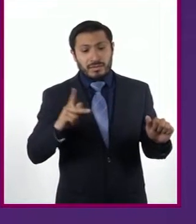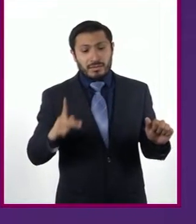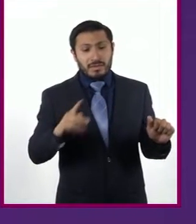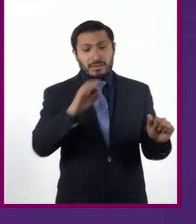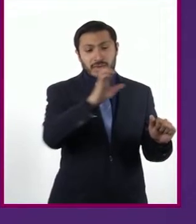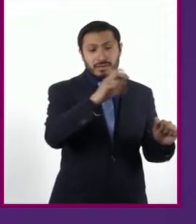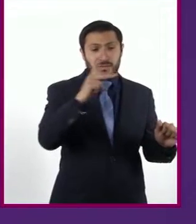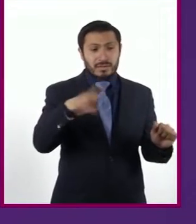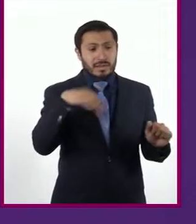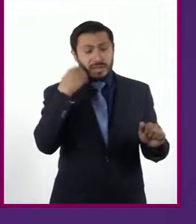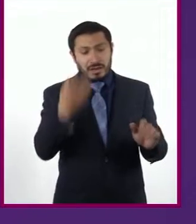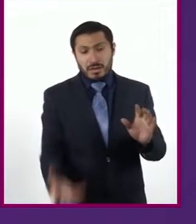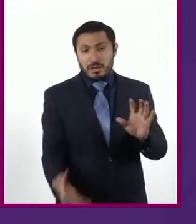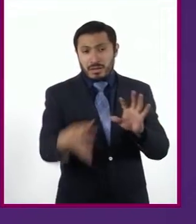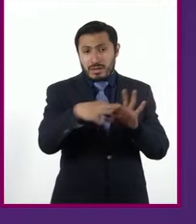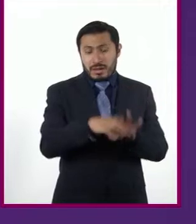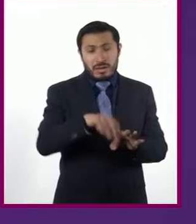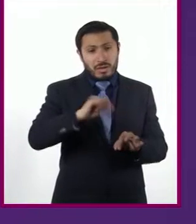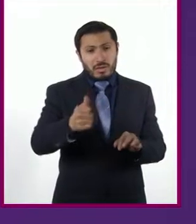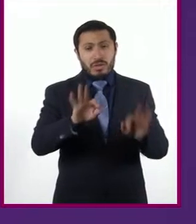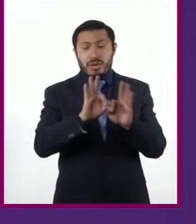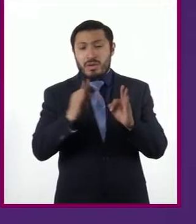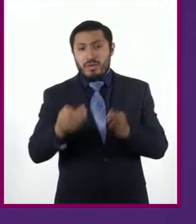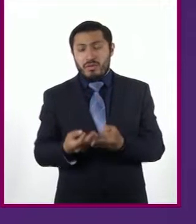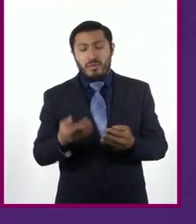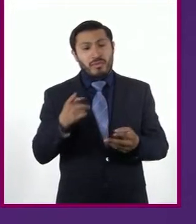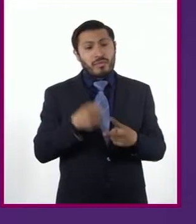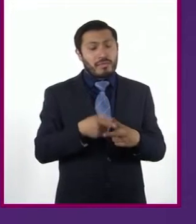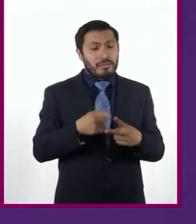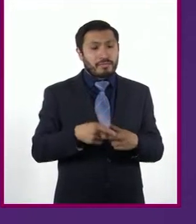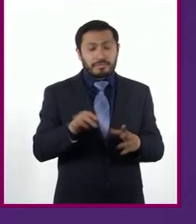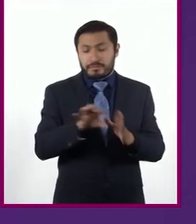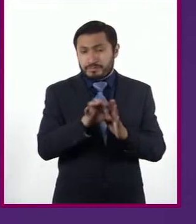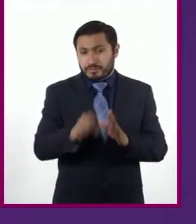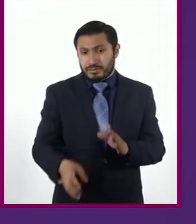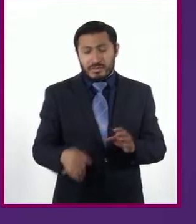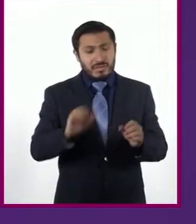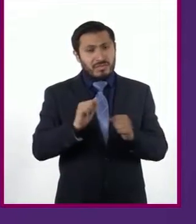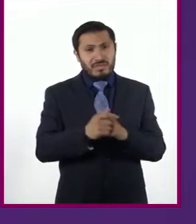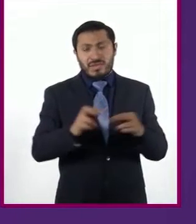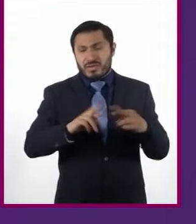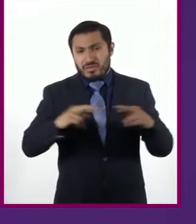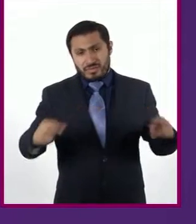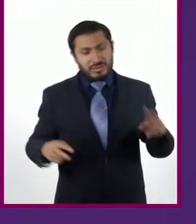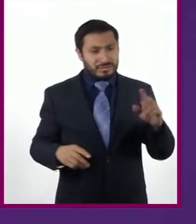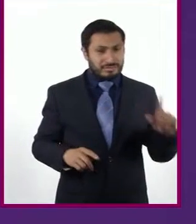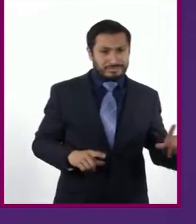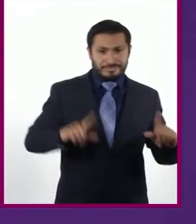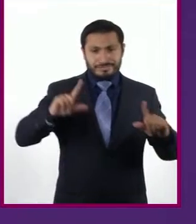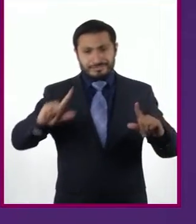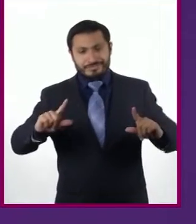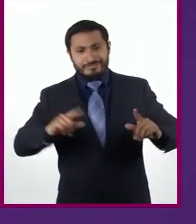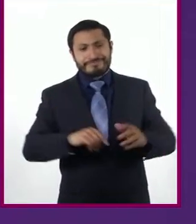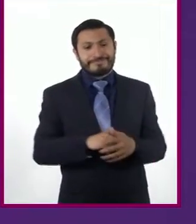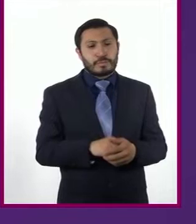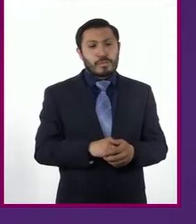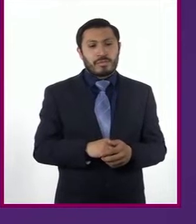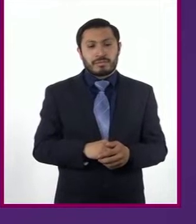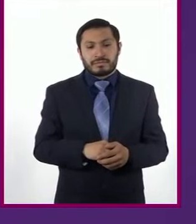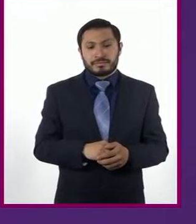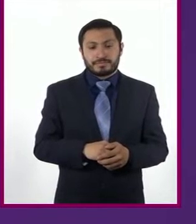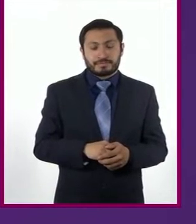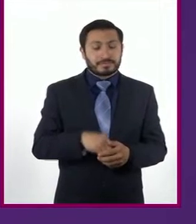los queremos asociar a otra figura, indicando que hay algún tipo de correlación entre estos vértices. Si